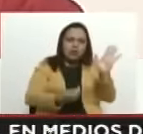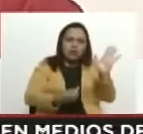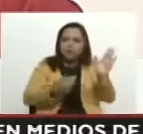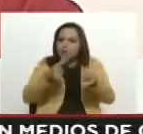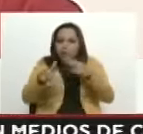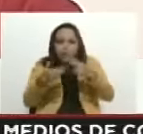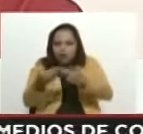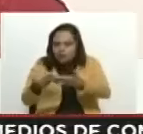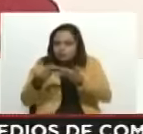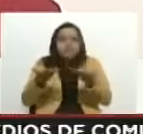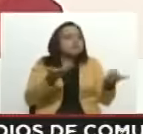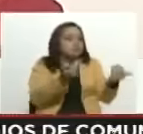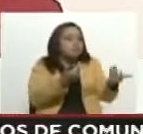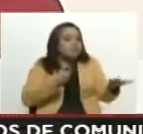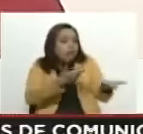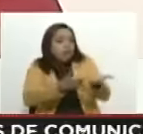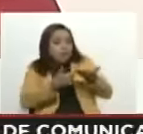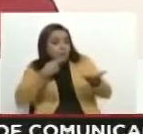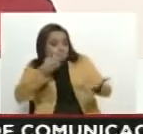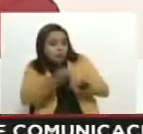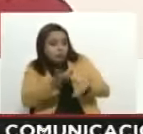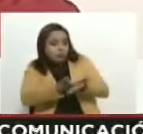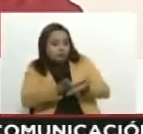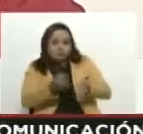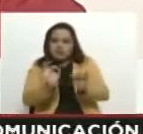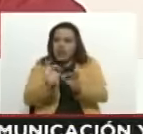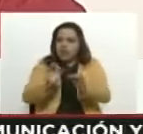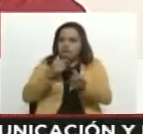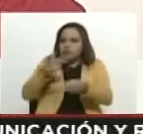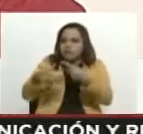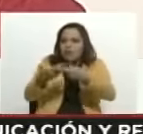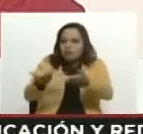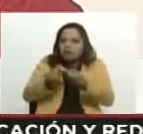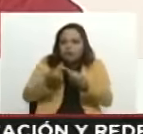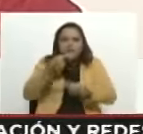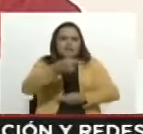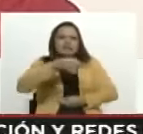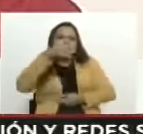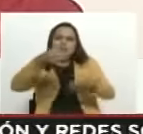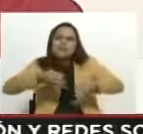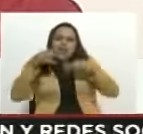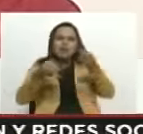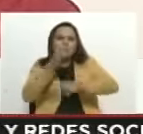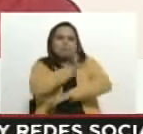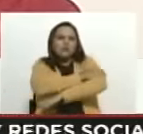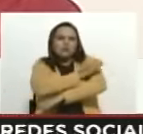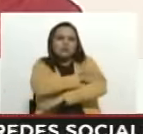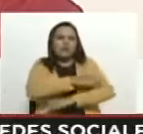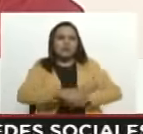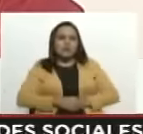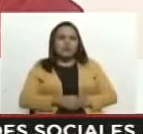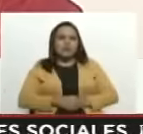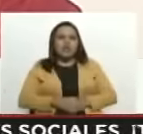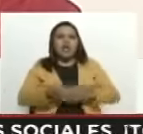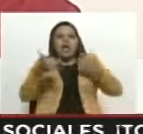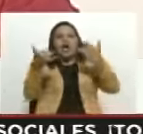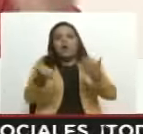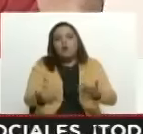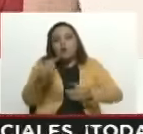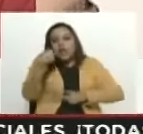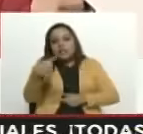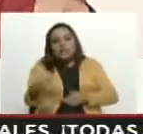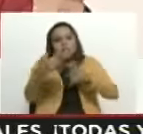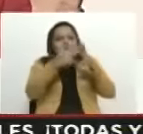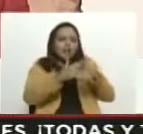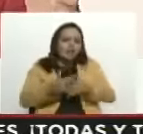nunca. Eso es una realidad que está en la oposición. ¿Qué va a venir ahora a decir Estados Unidos?